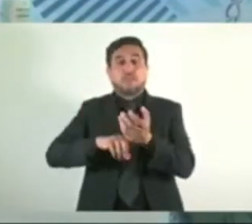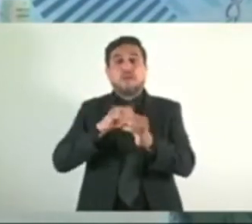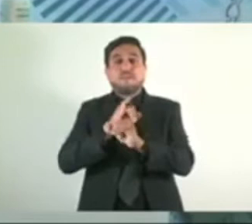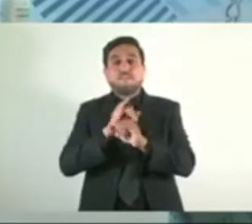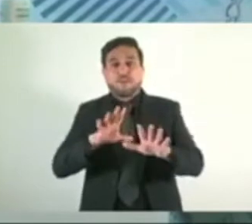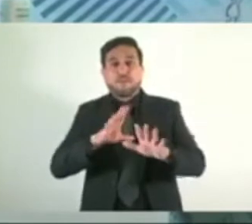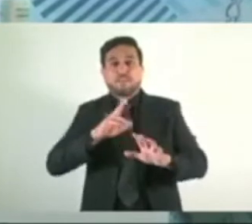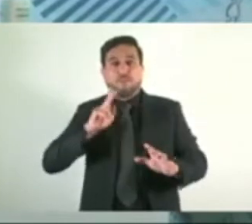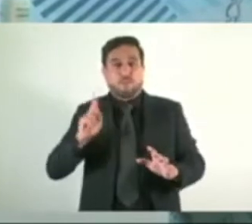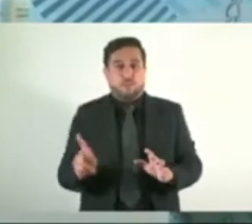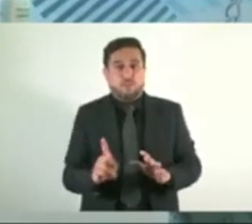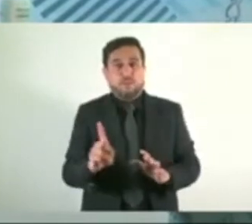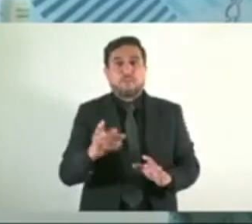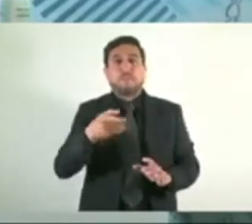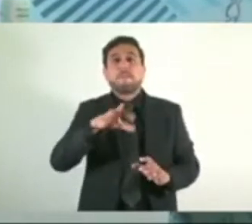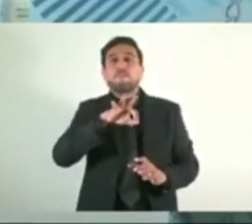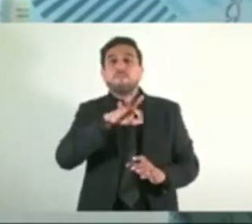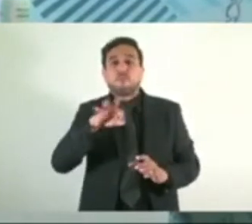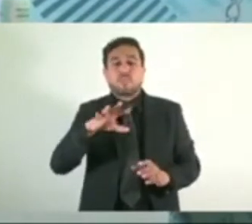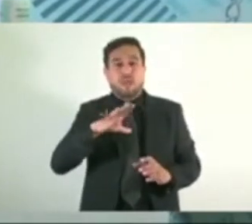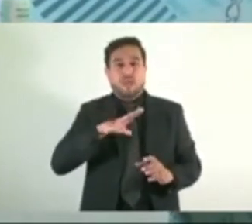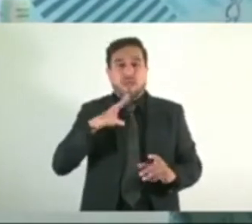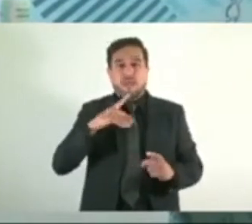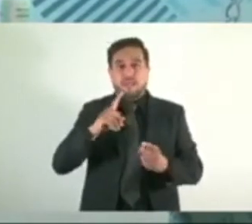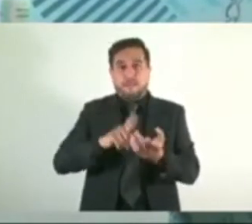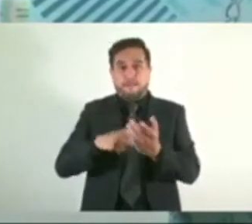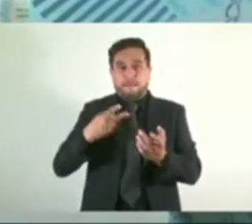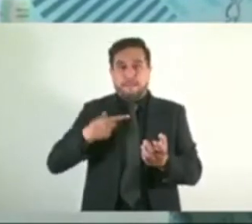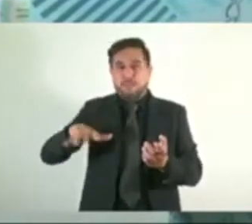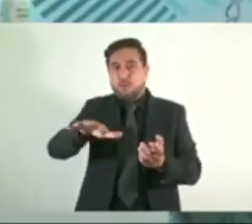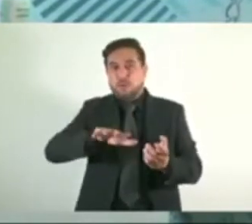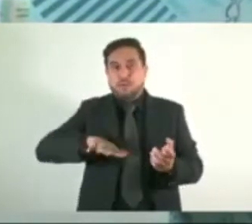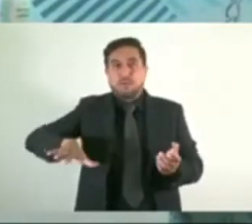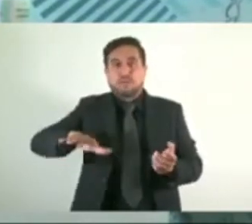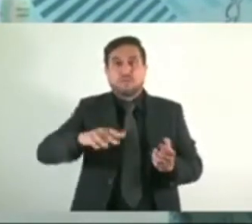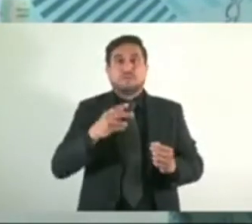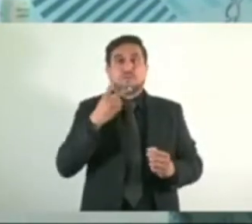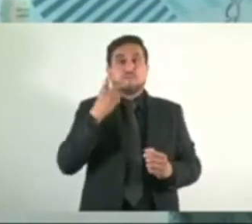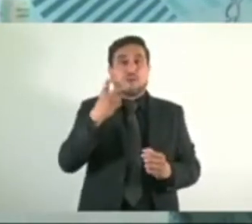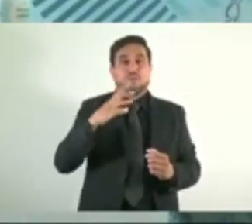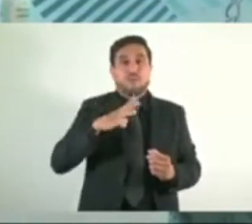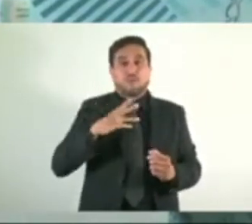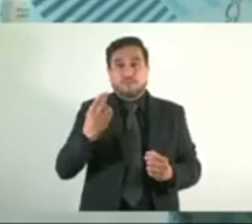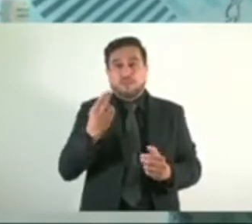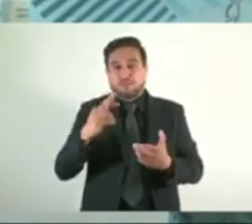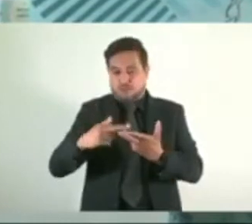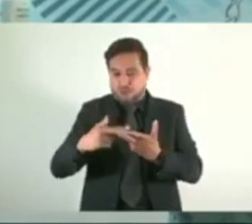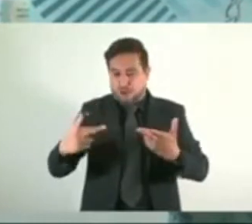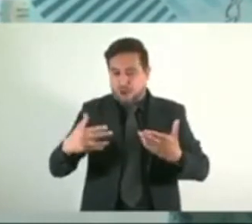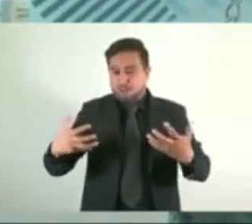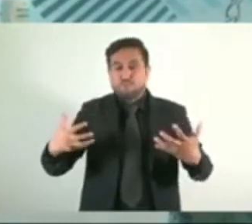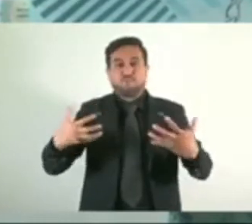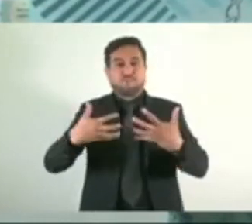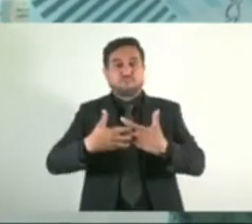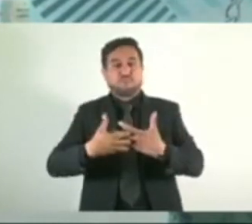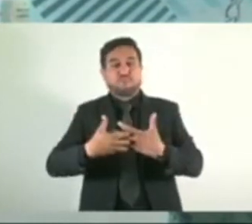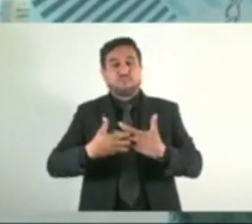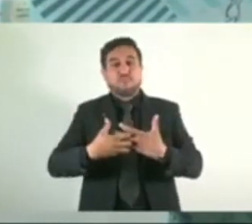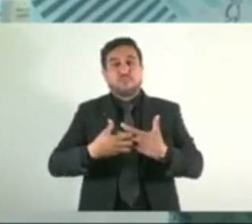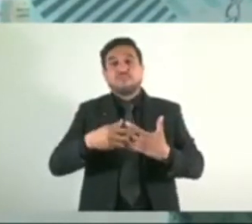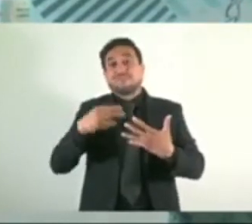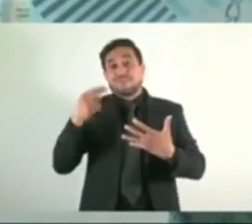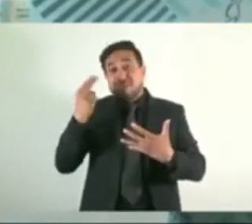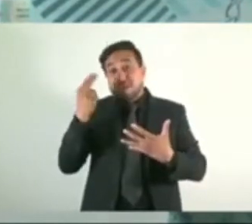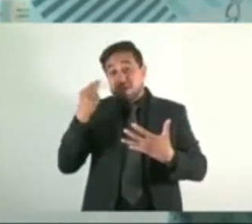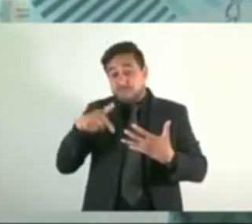que tiene y pueden ejercer los ciudadanos. Sin esta correlación no es posible la